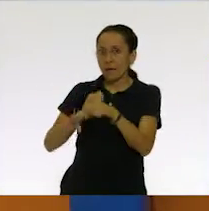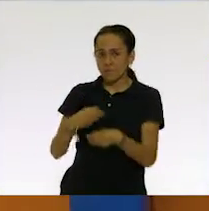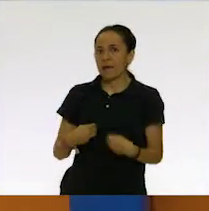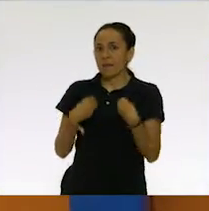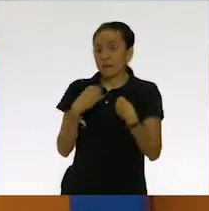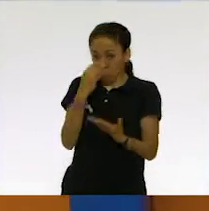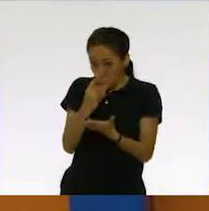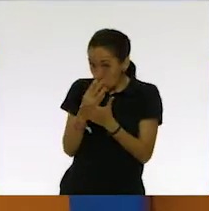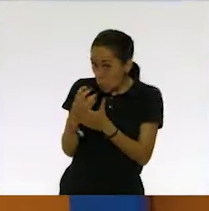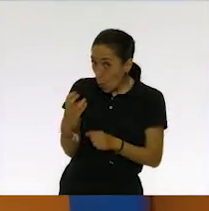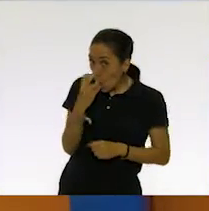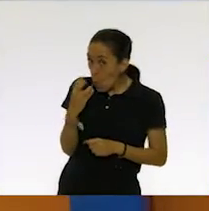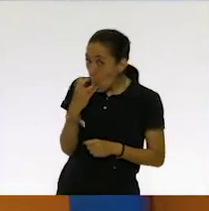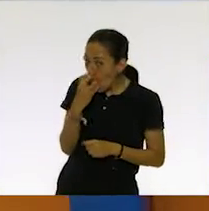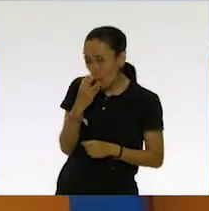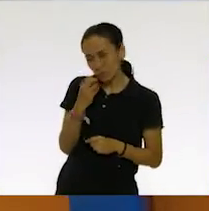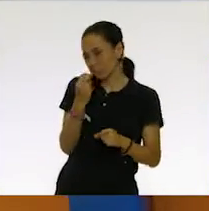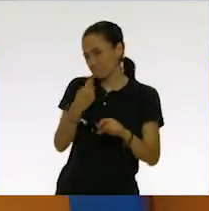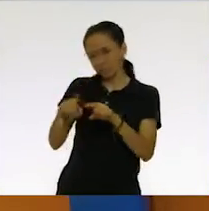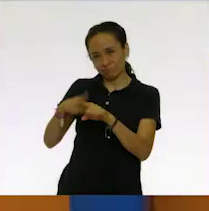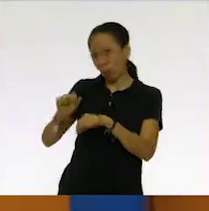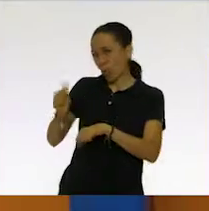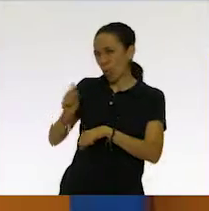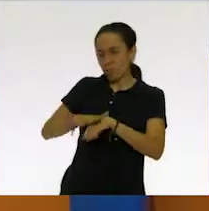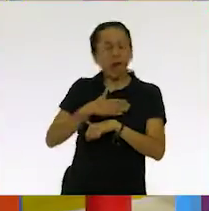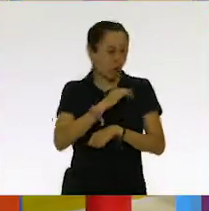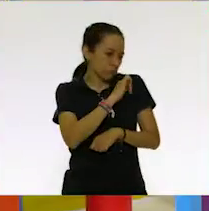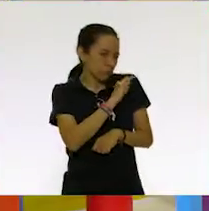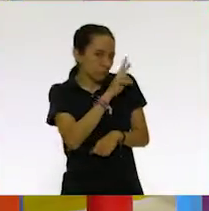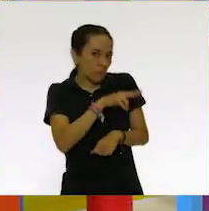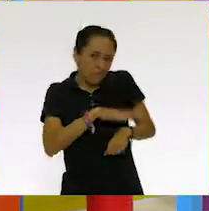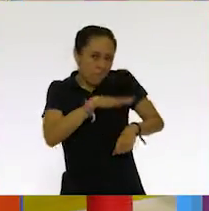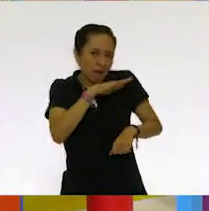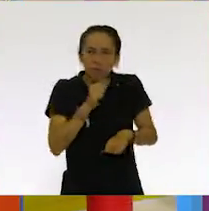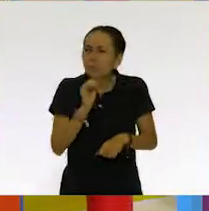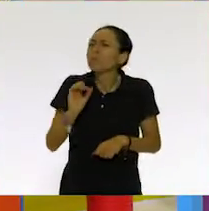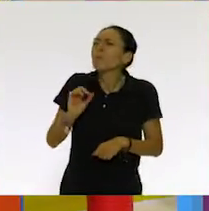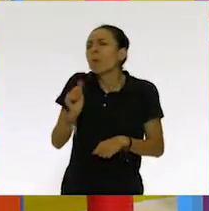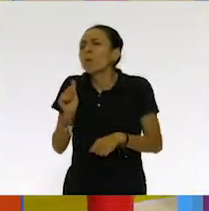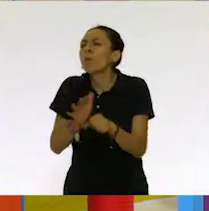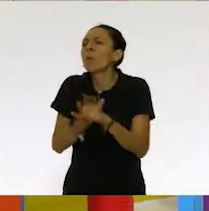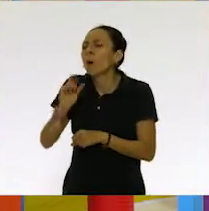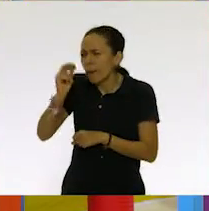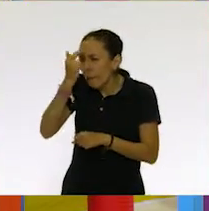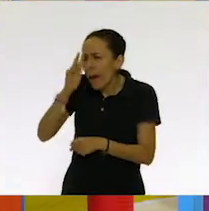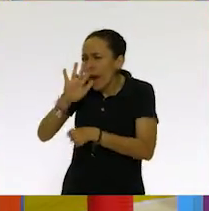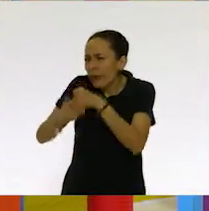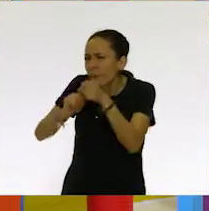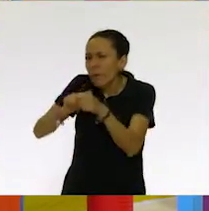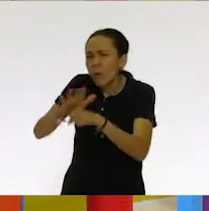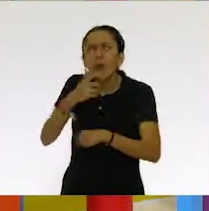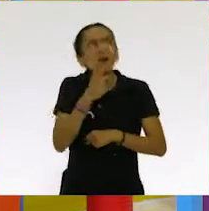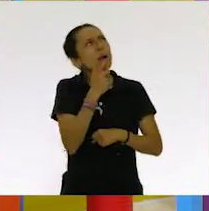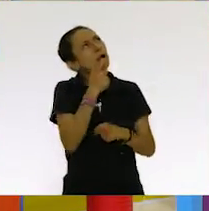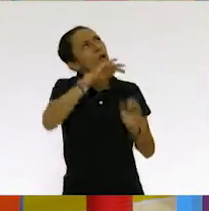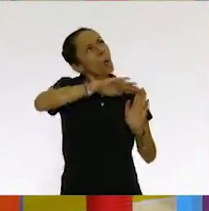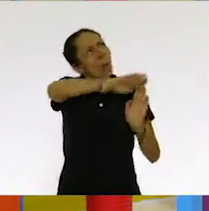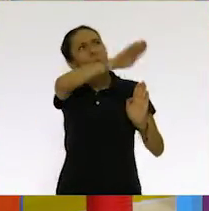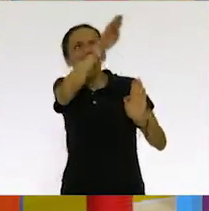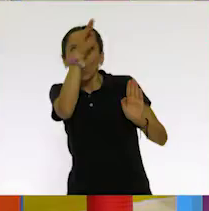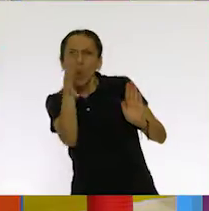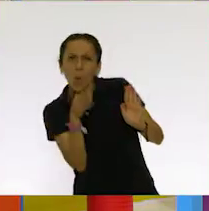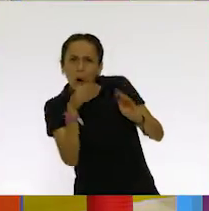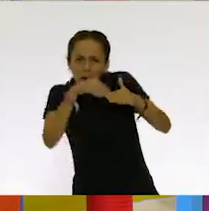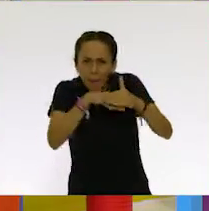una cueva. No, no, no. Tienes toda la razón. ¿Tú recuerdas otro animal? Alguien que viva en una cueva. Por ejemplo, uno que